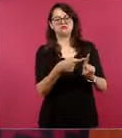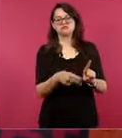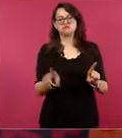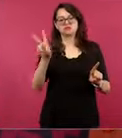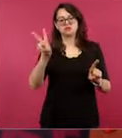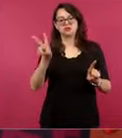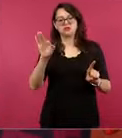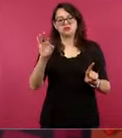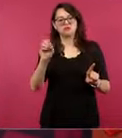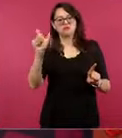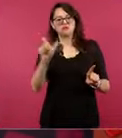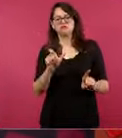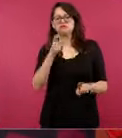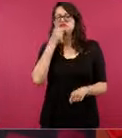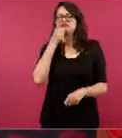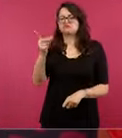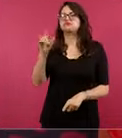le caracteriza.